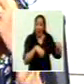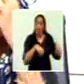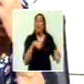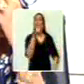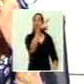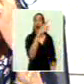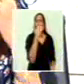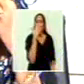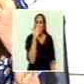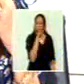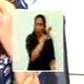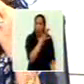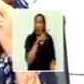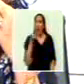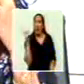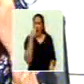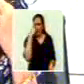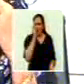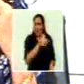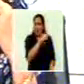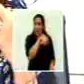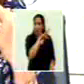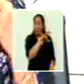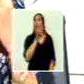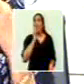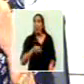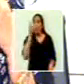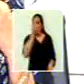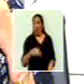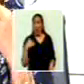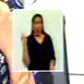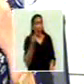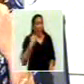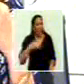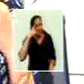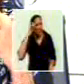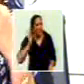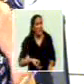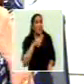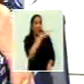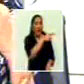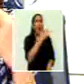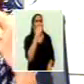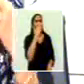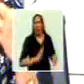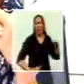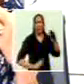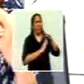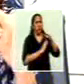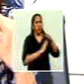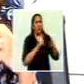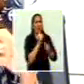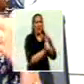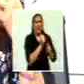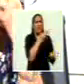cordobeses y todos los argentinos, fue líder en materia de producción ferroviaria. Materfer y los principales